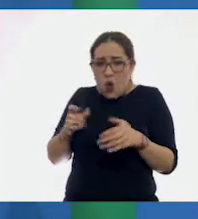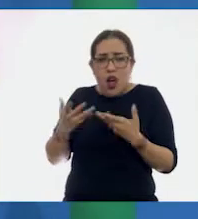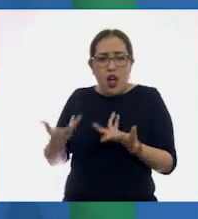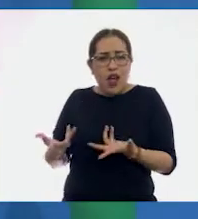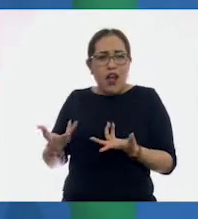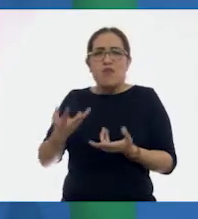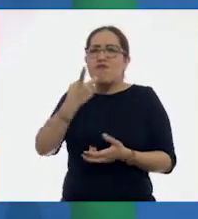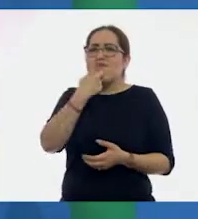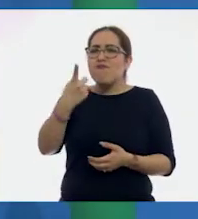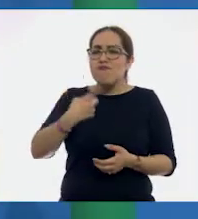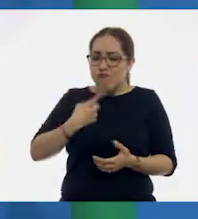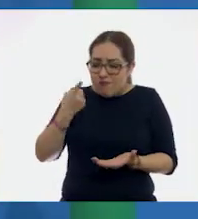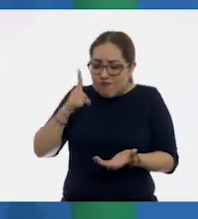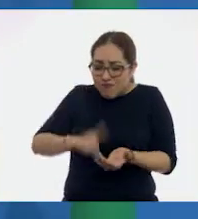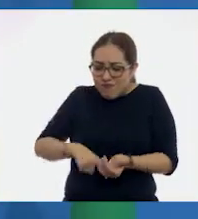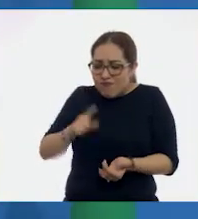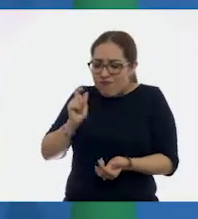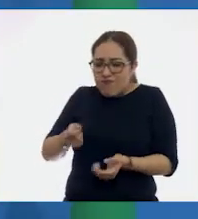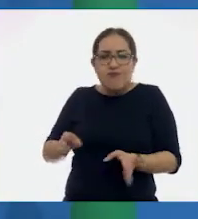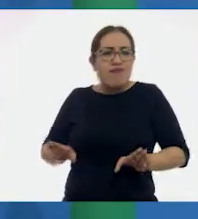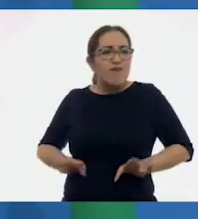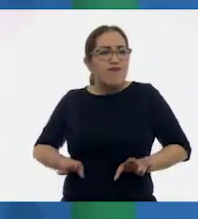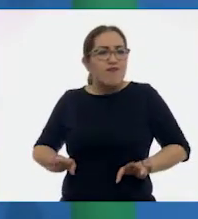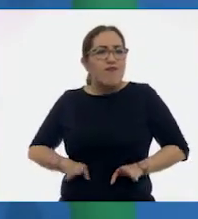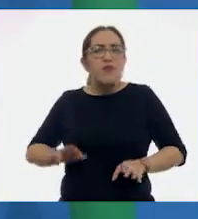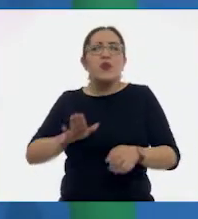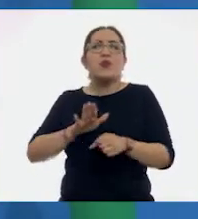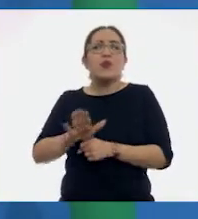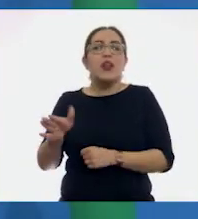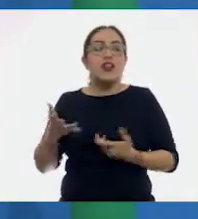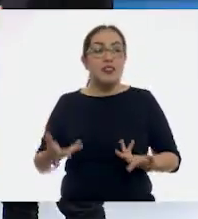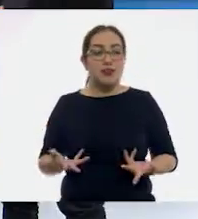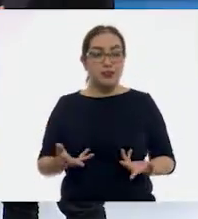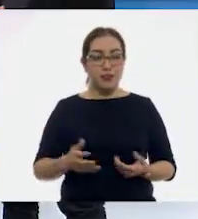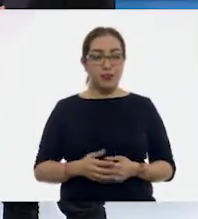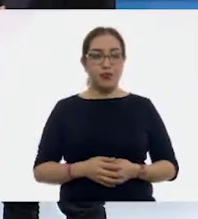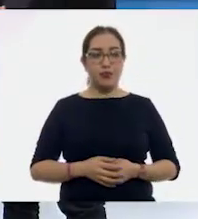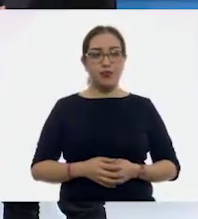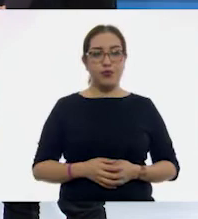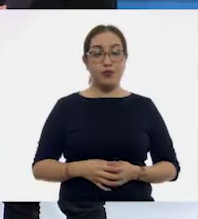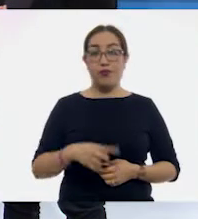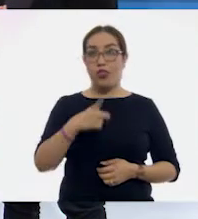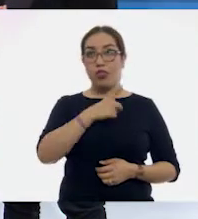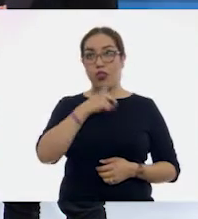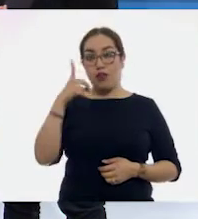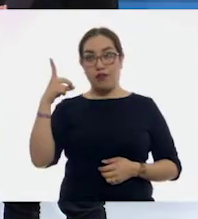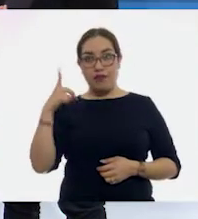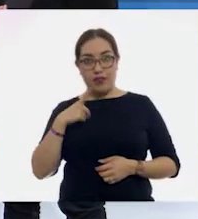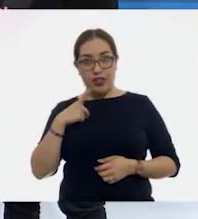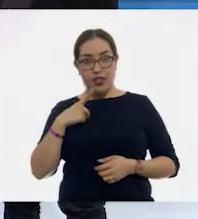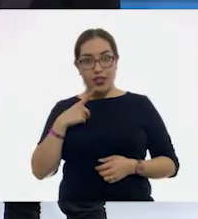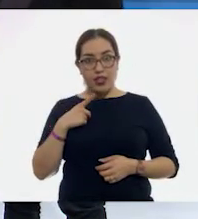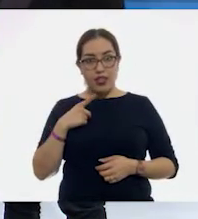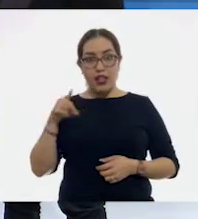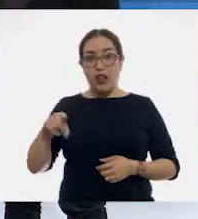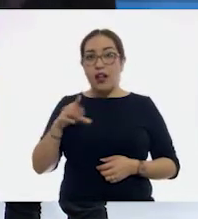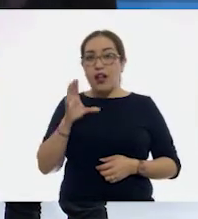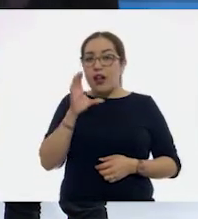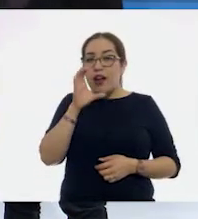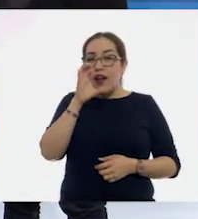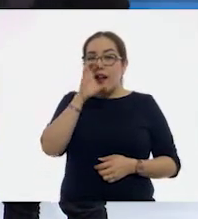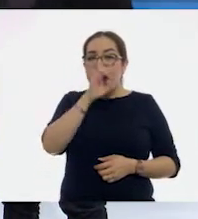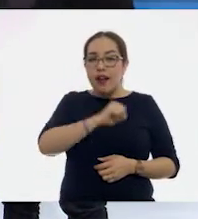¿qué factores debe haber para que se conforme un ecosistema? Pues las que definen un pequeño clima,